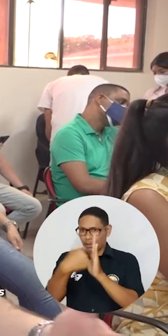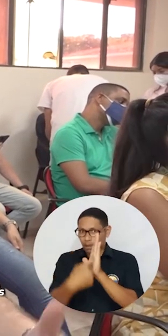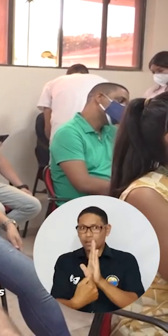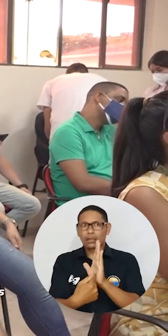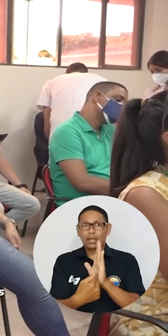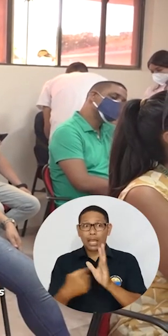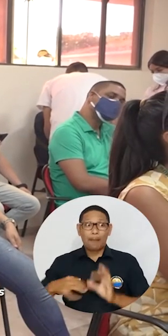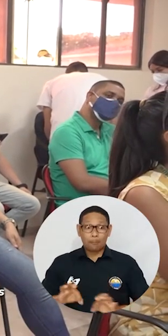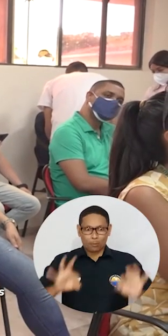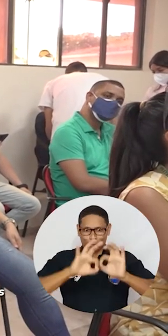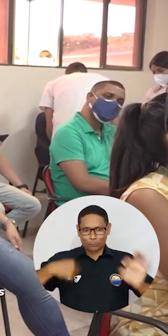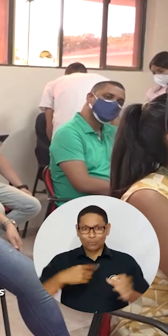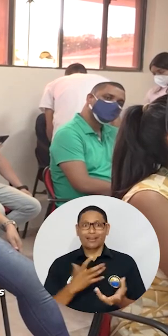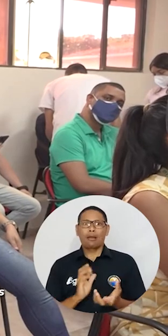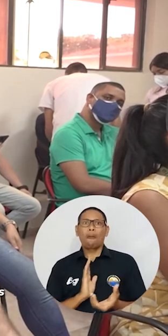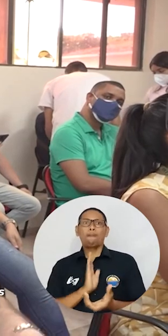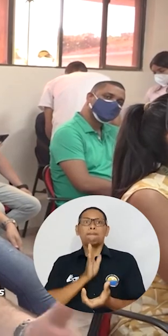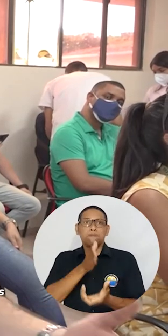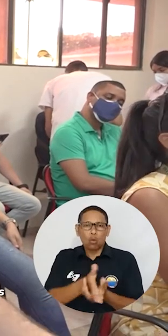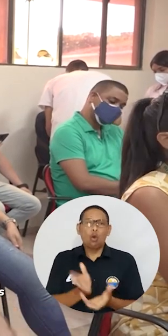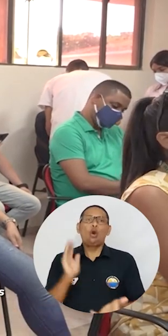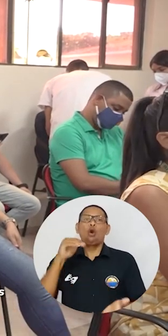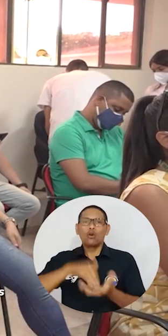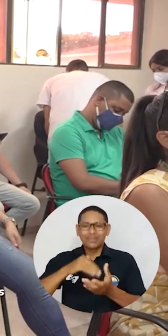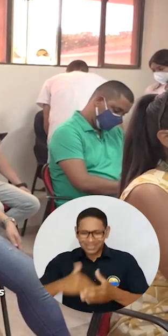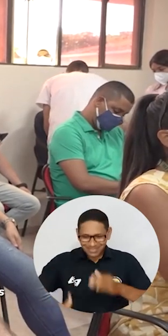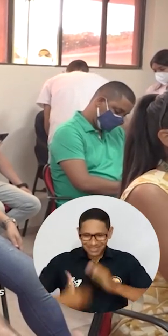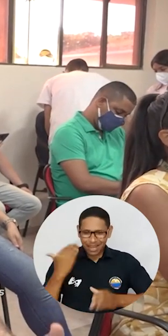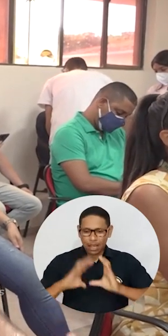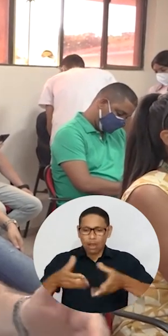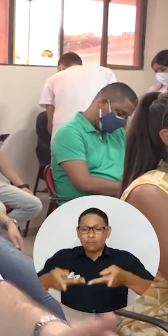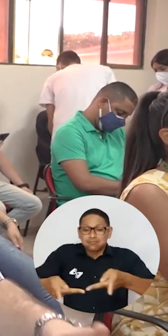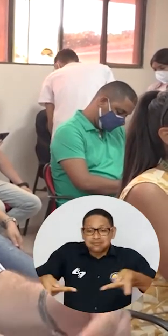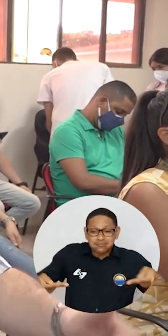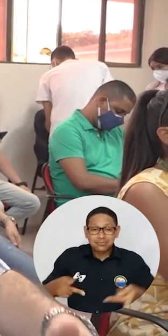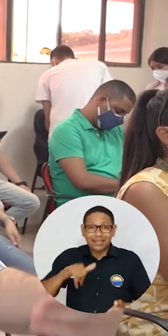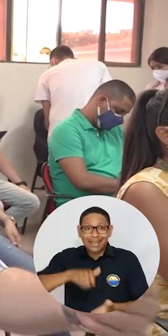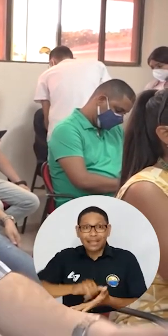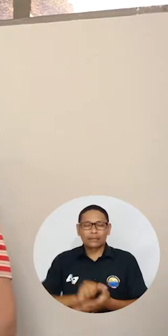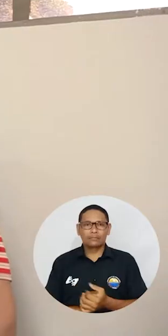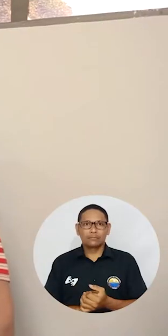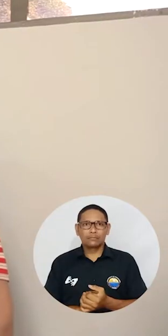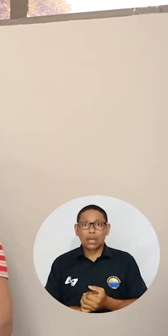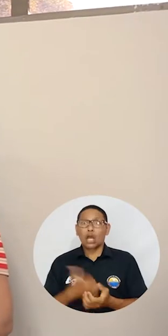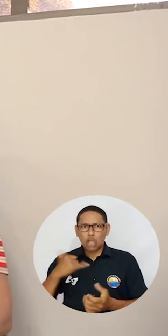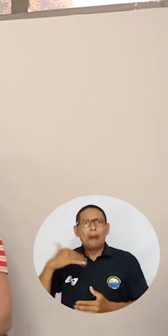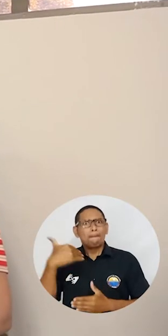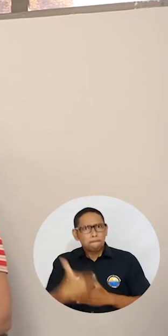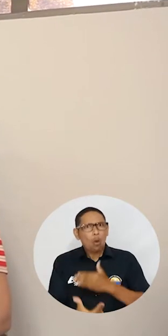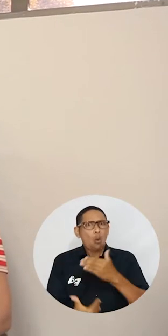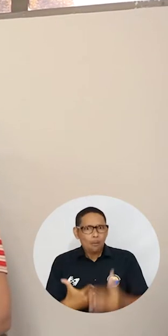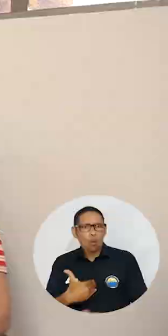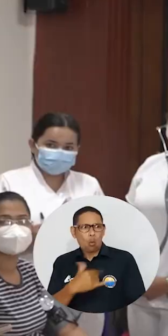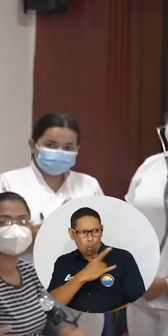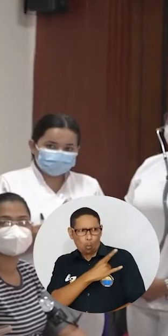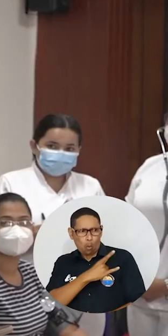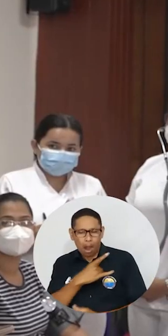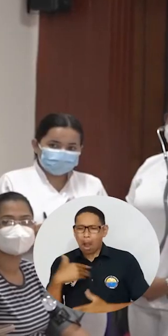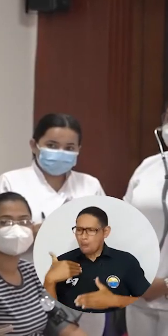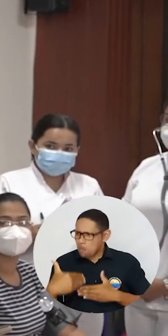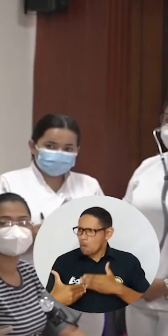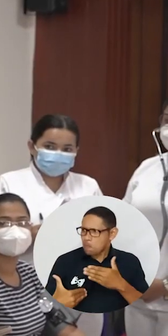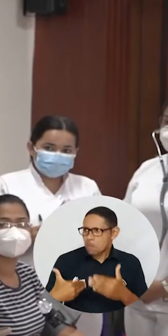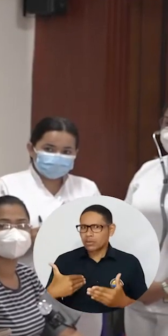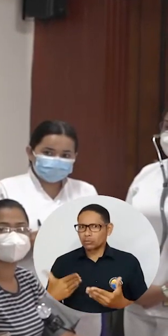es retornar a las aulas de manera presencial. Y creo que la universidad ha venido dando esos pasos poco a poco de manera acertada para